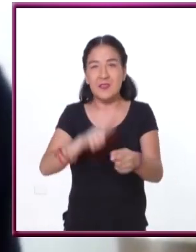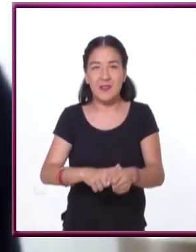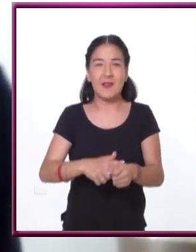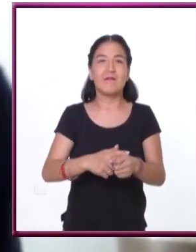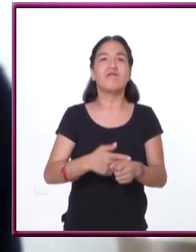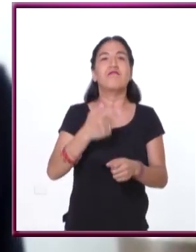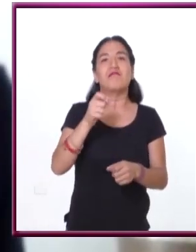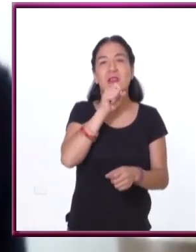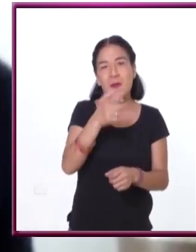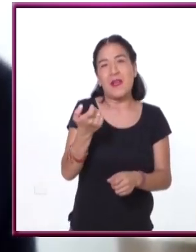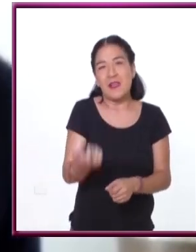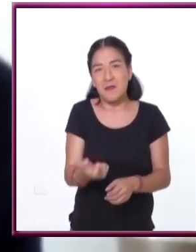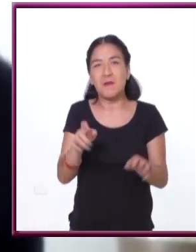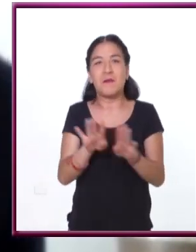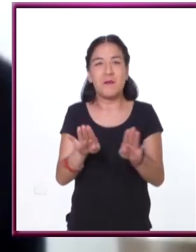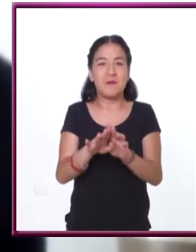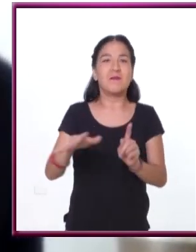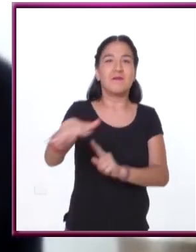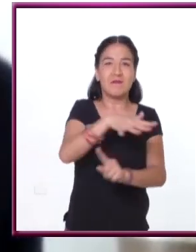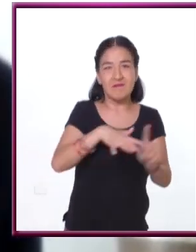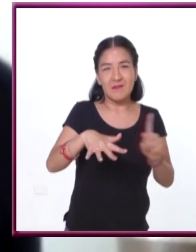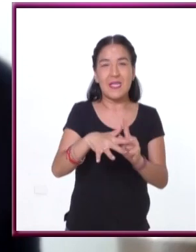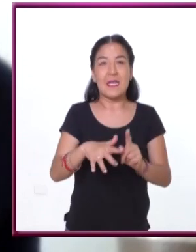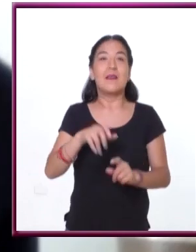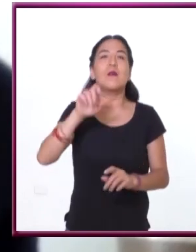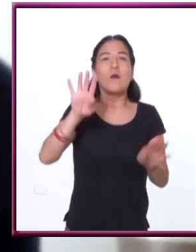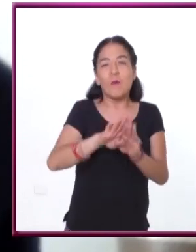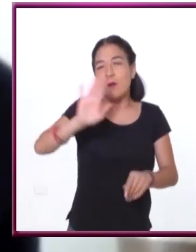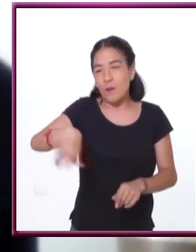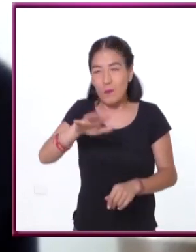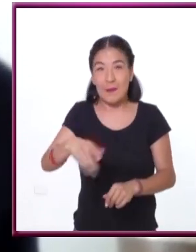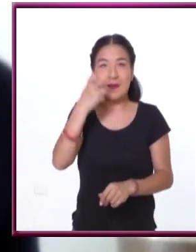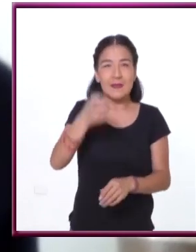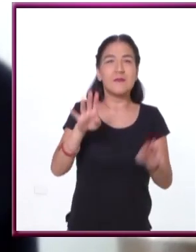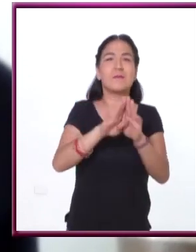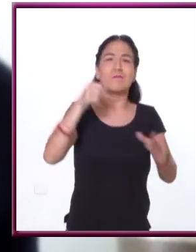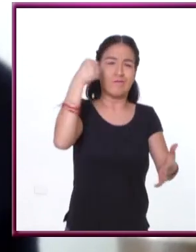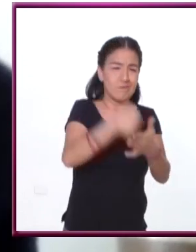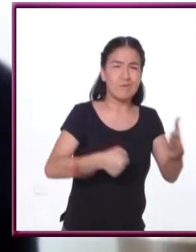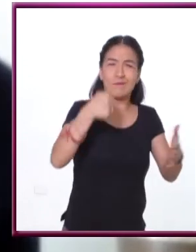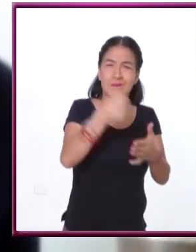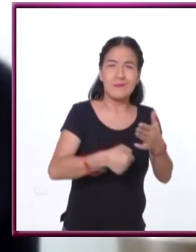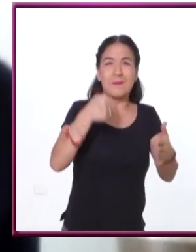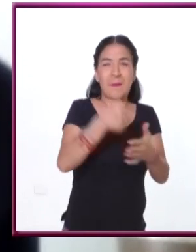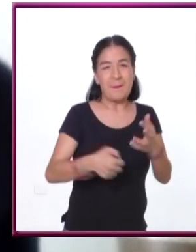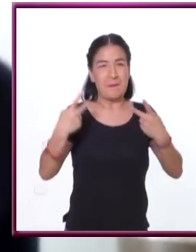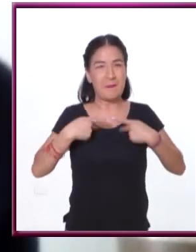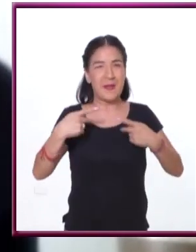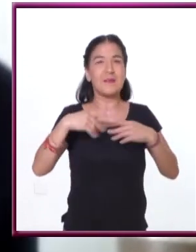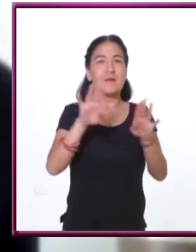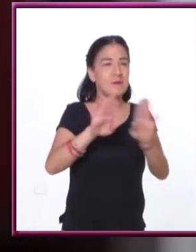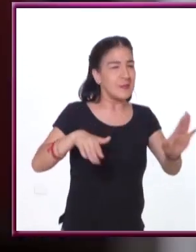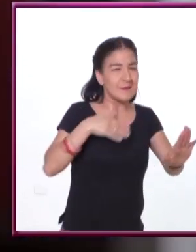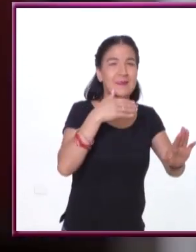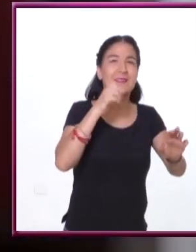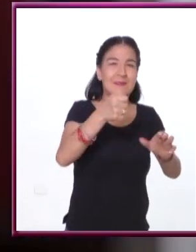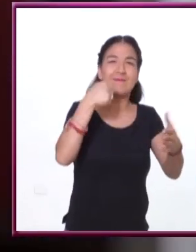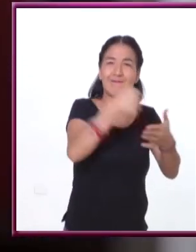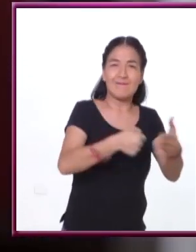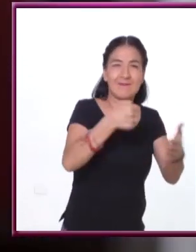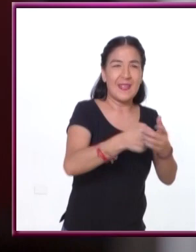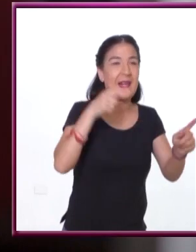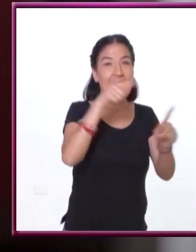ideas económicas, y consecuentemente se busca, mediante esa presión social, que las autoridades